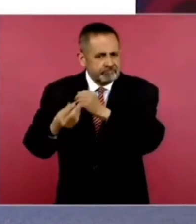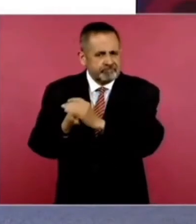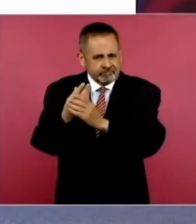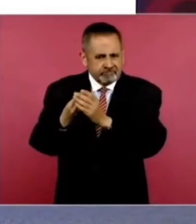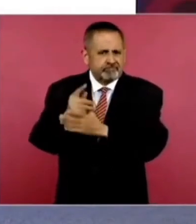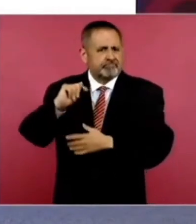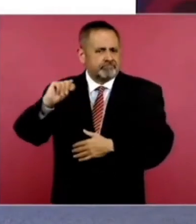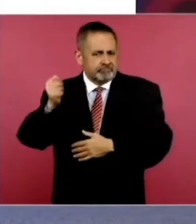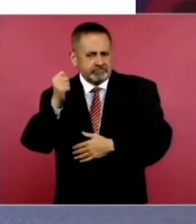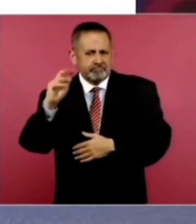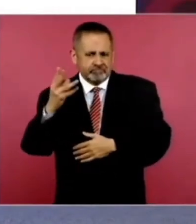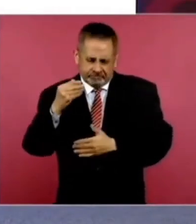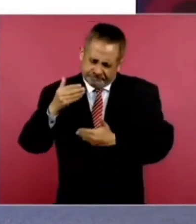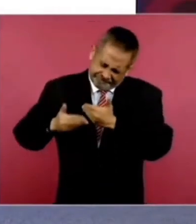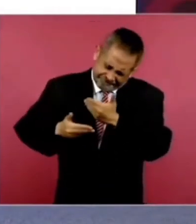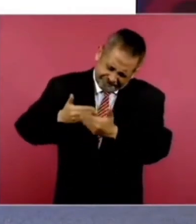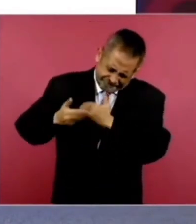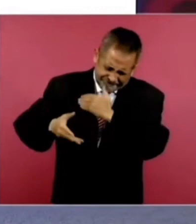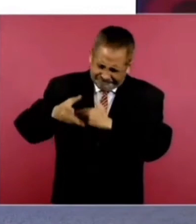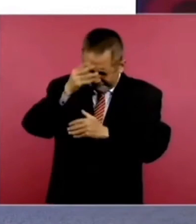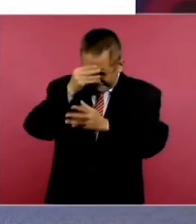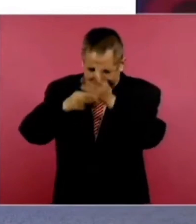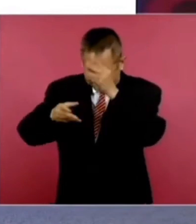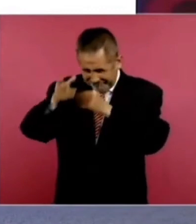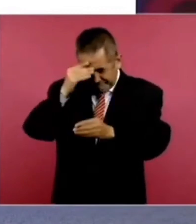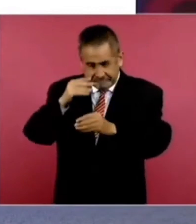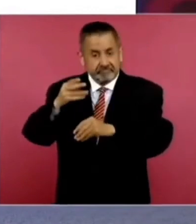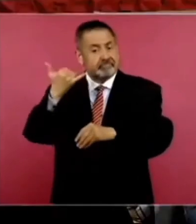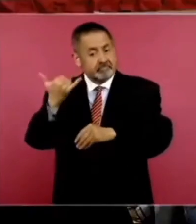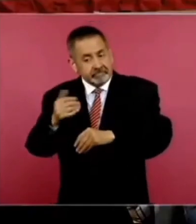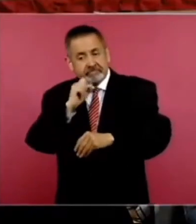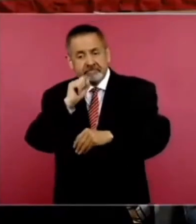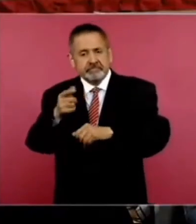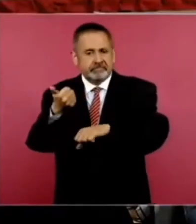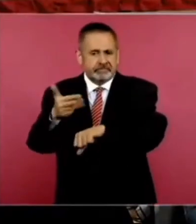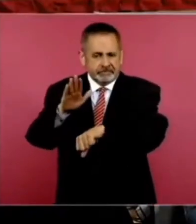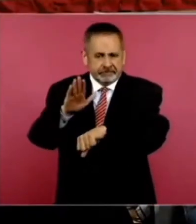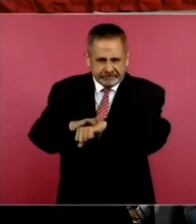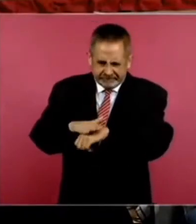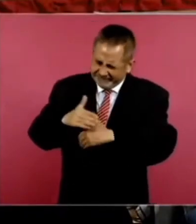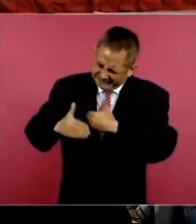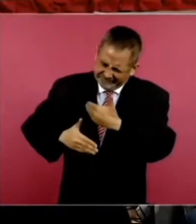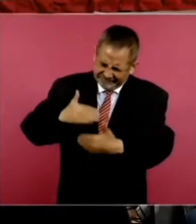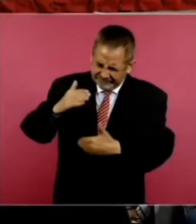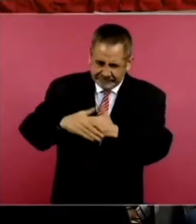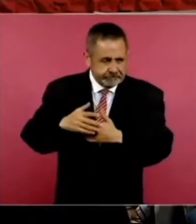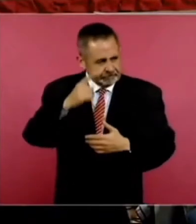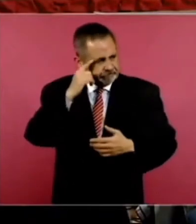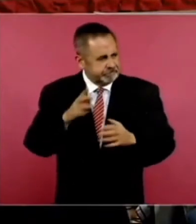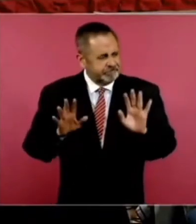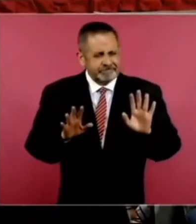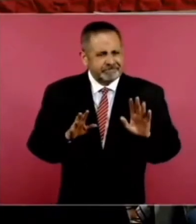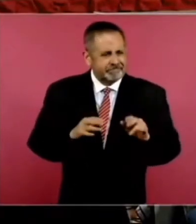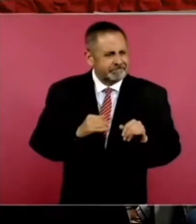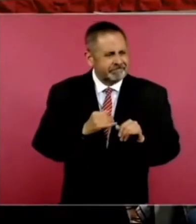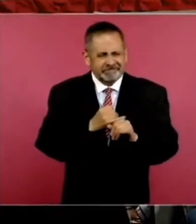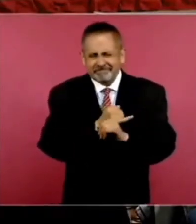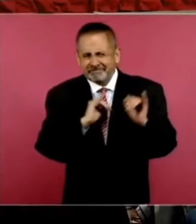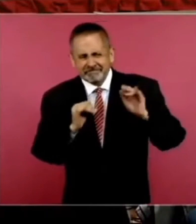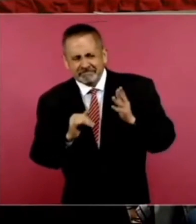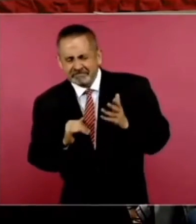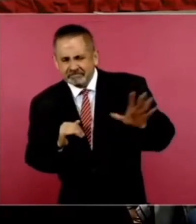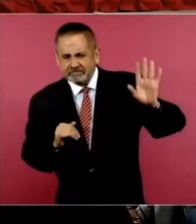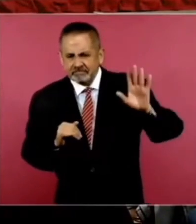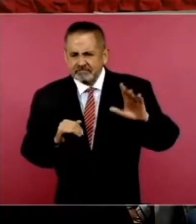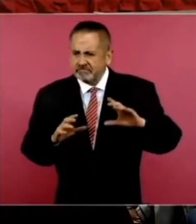y una eficiencia administrativa para lograr nuestra independencia energética. Sería necio afirmar